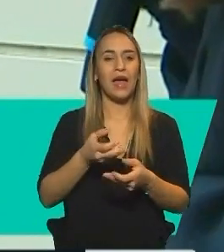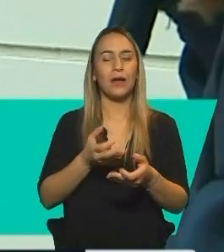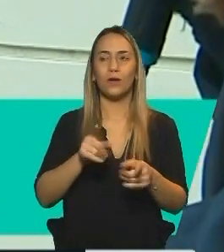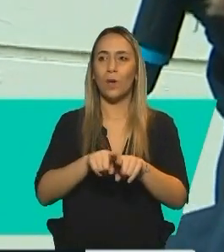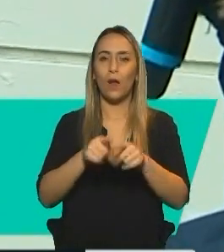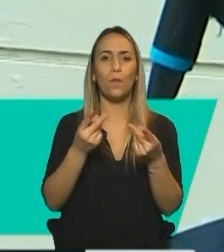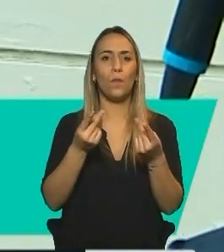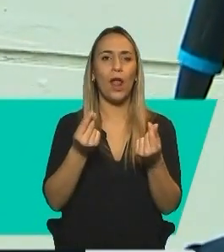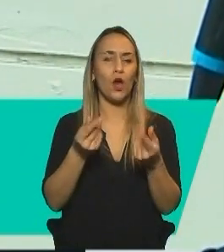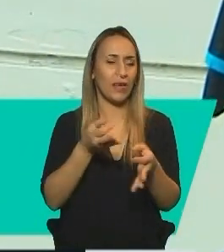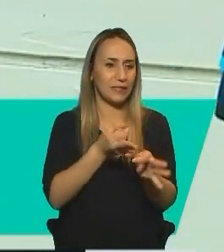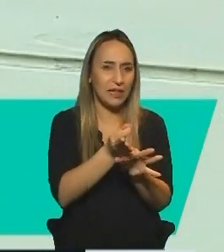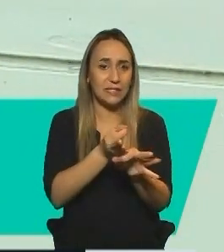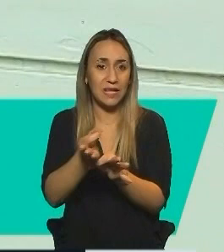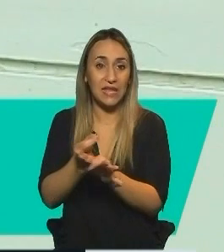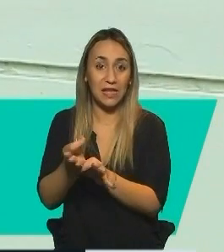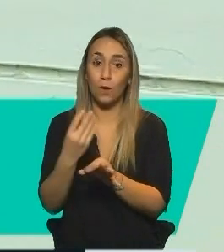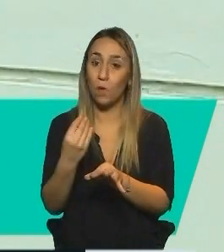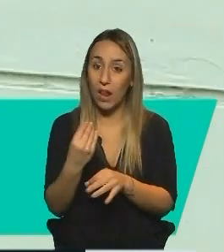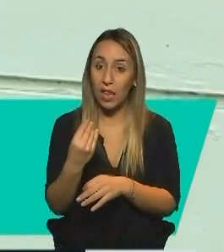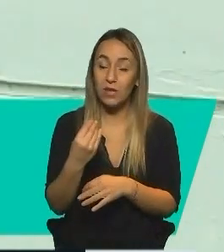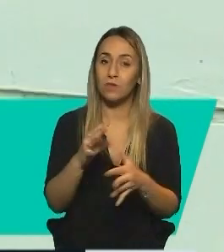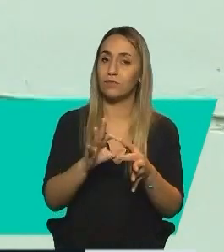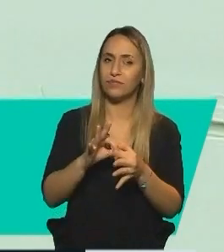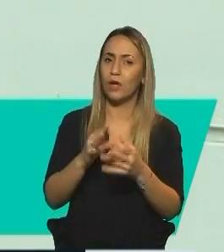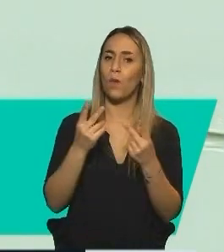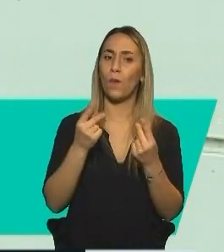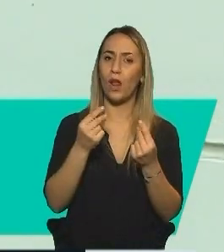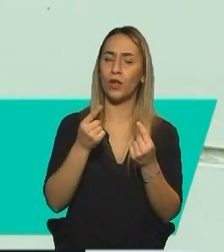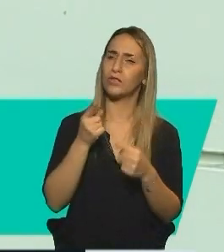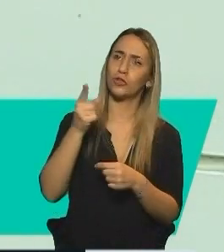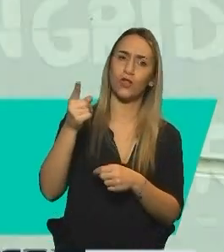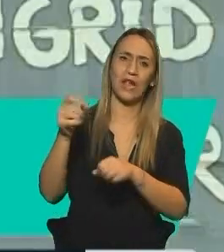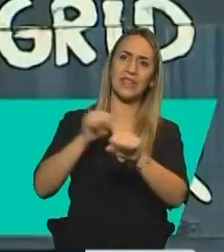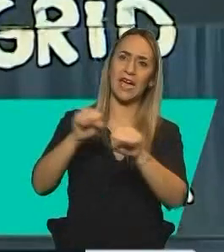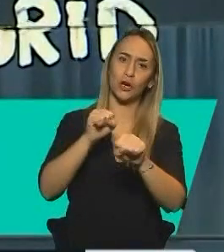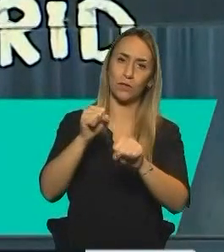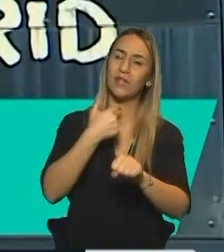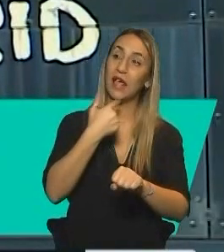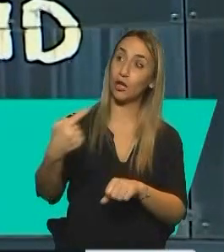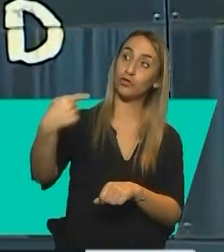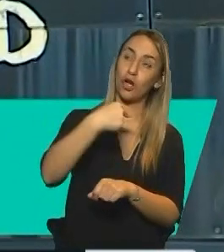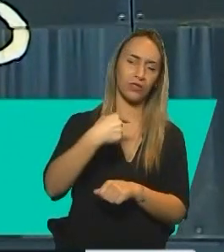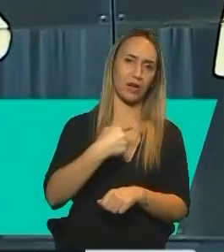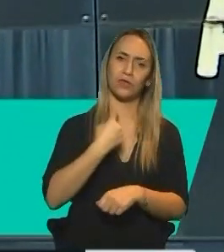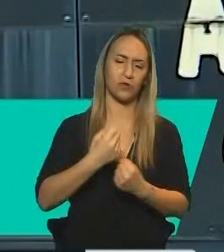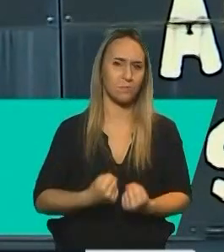todo, sus valores fundacionales, que son aquellos valores contra los cuales el terror quiso atentar. La AMIA